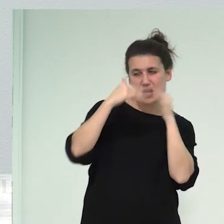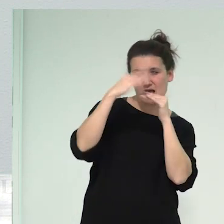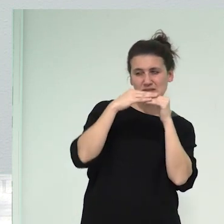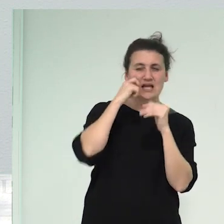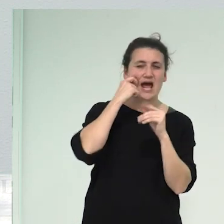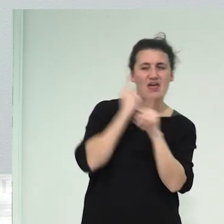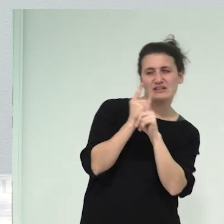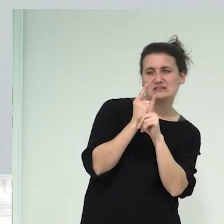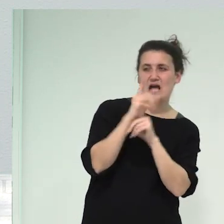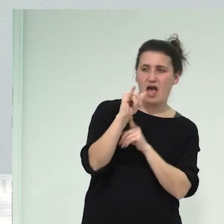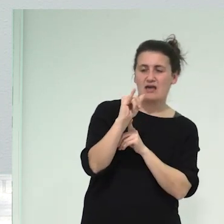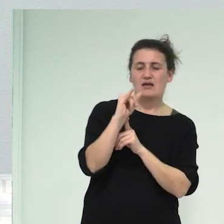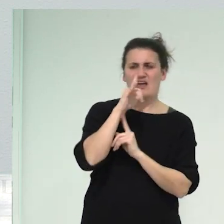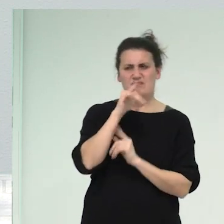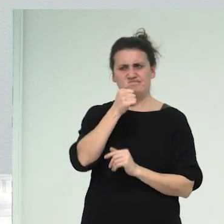racistas